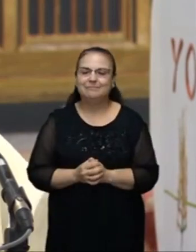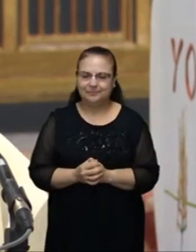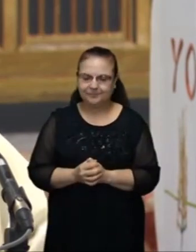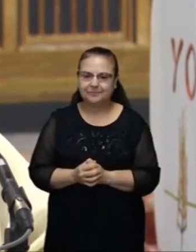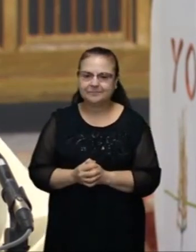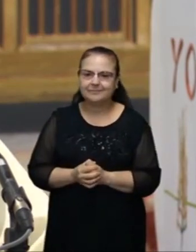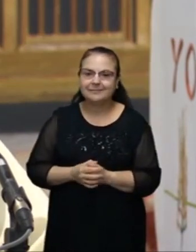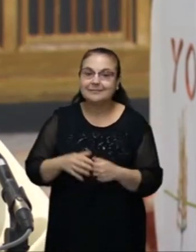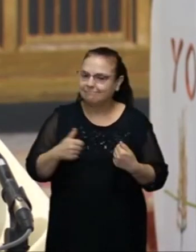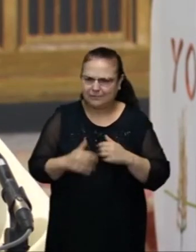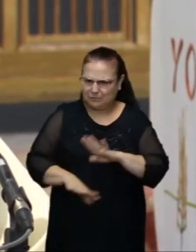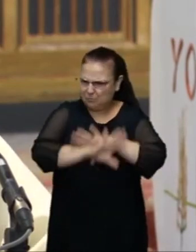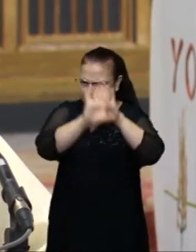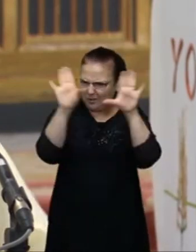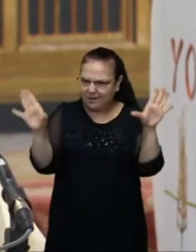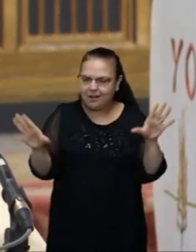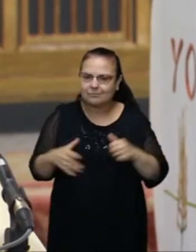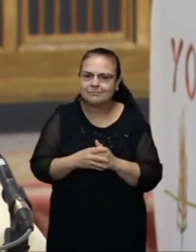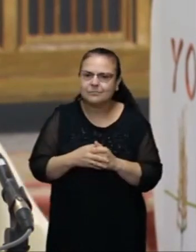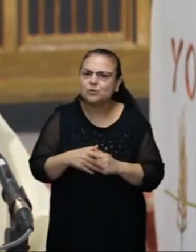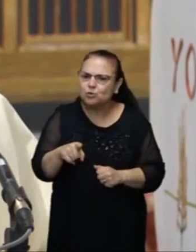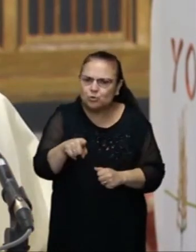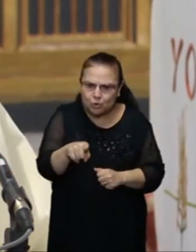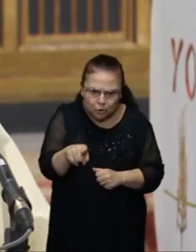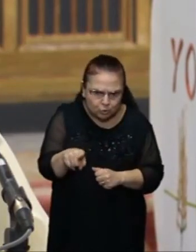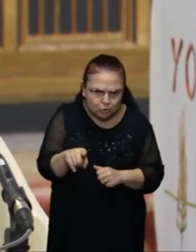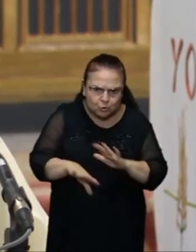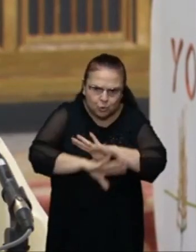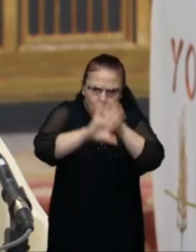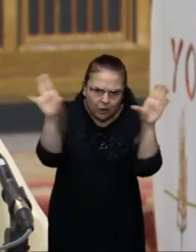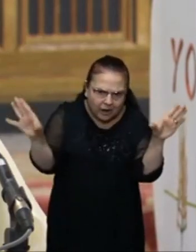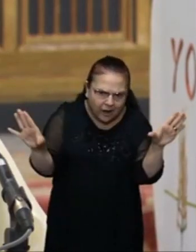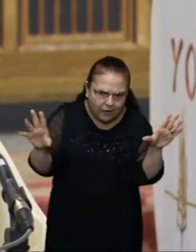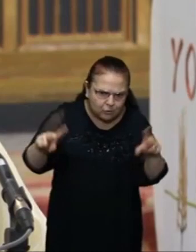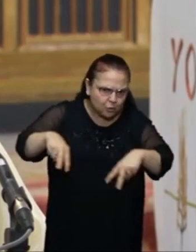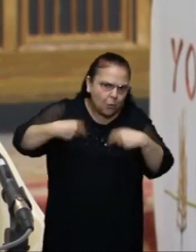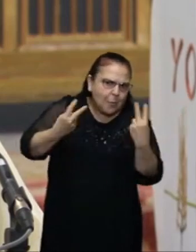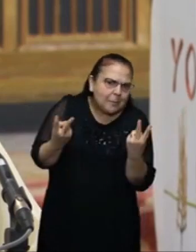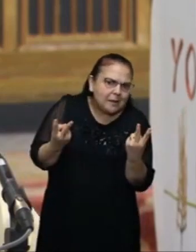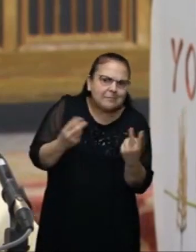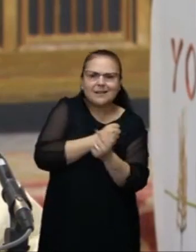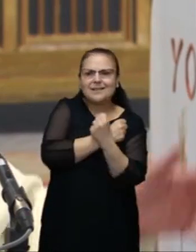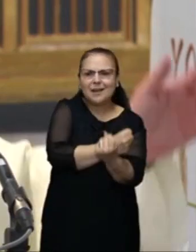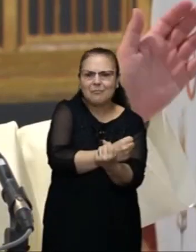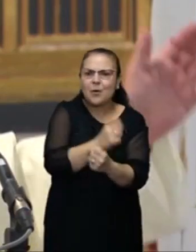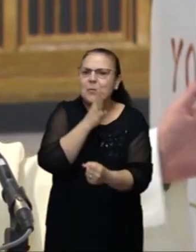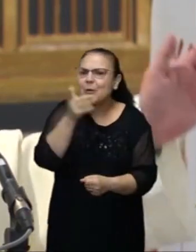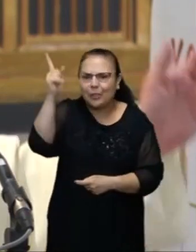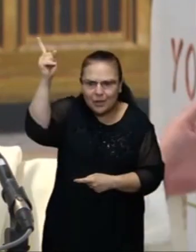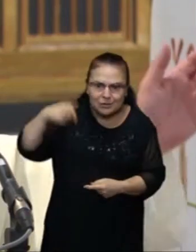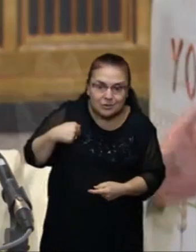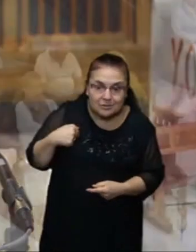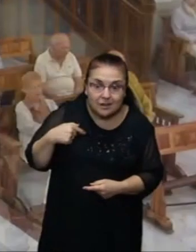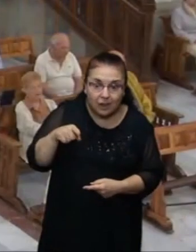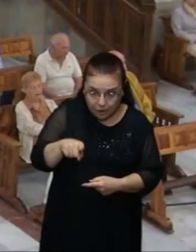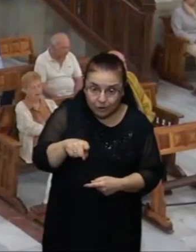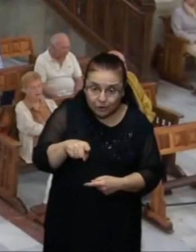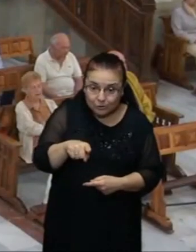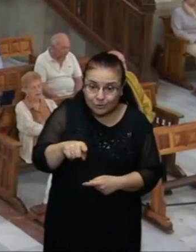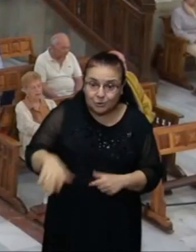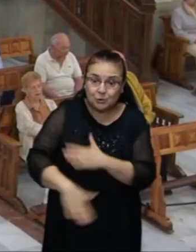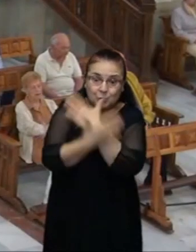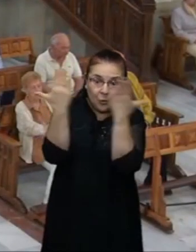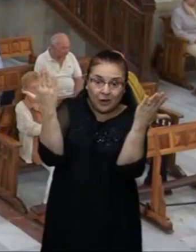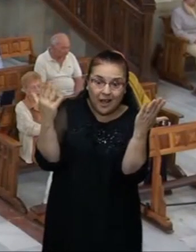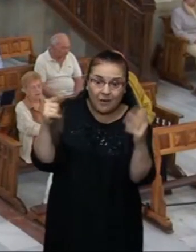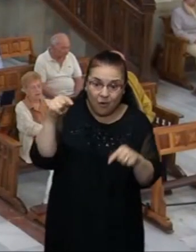siempre claro. Tú tienes claro que te tienes que dejar querer por Dios. Tú tienes claro que tienes que intimar aquí con el